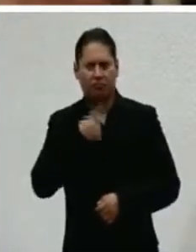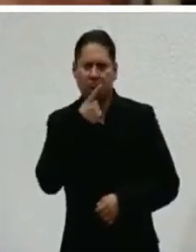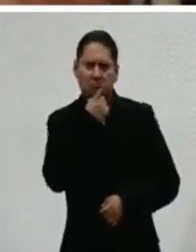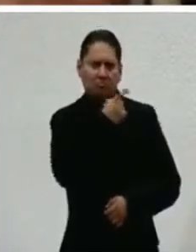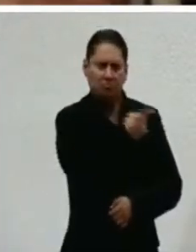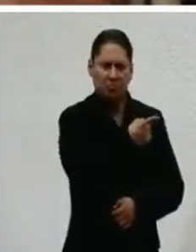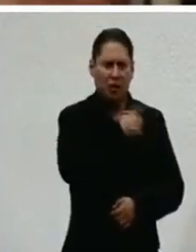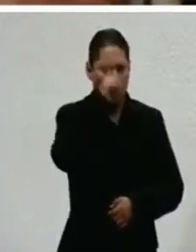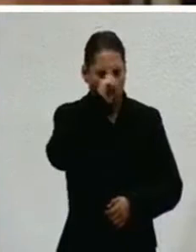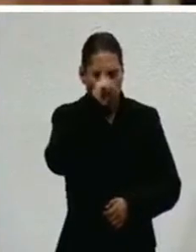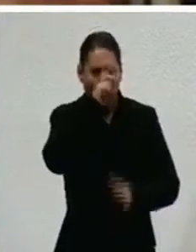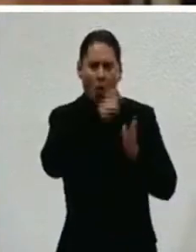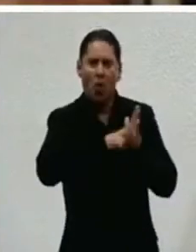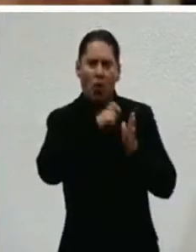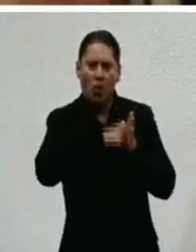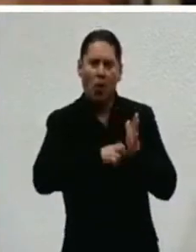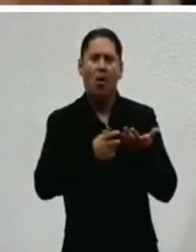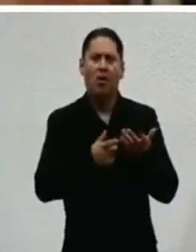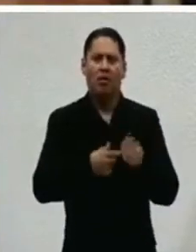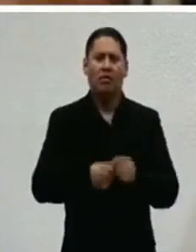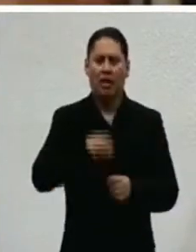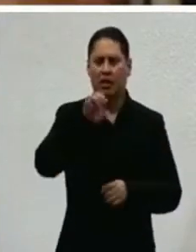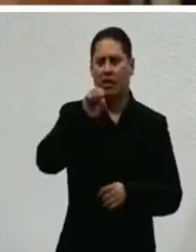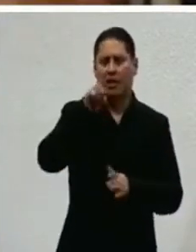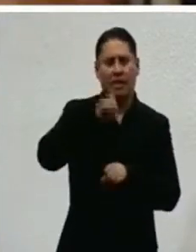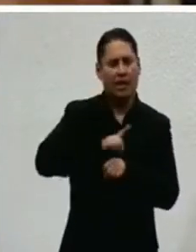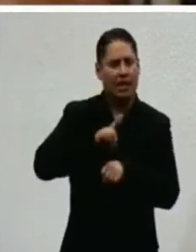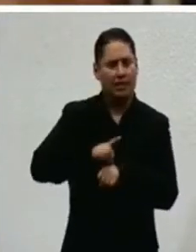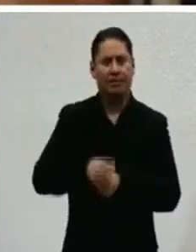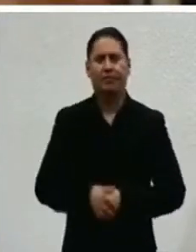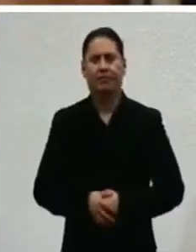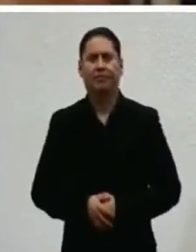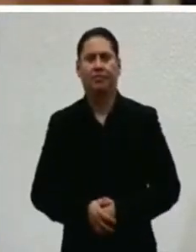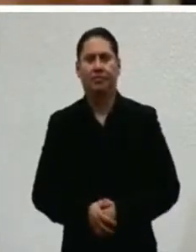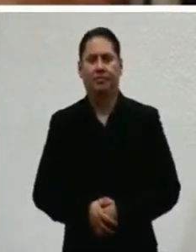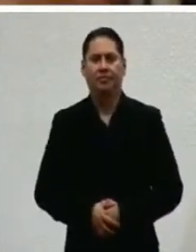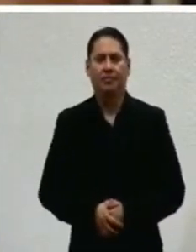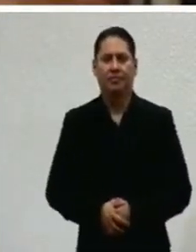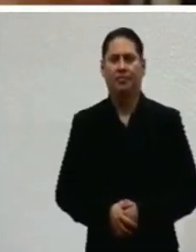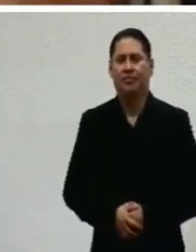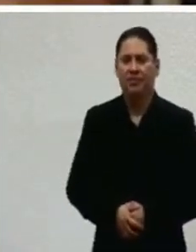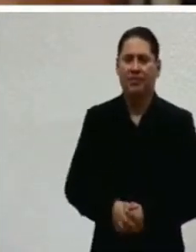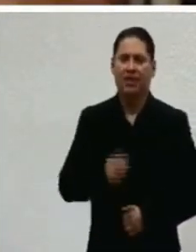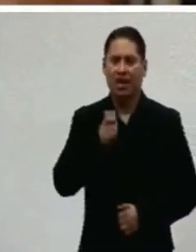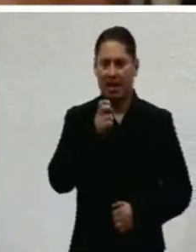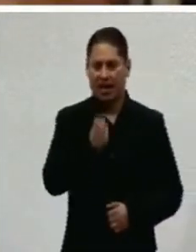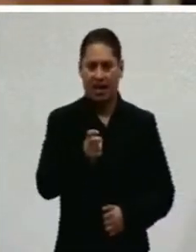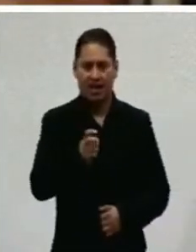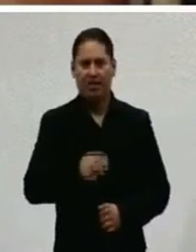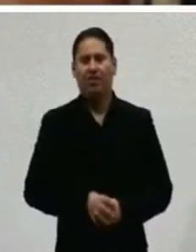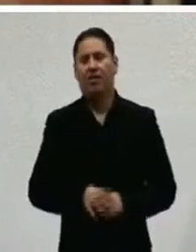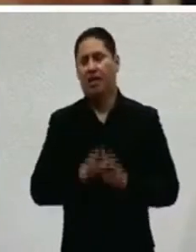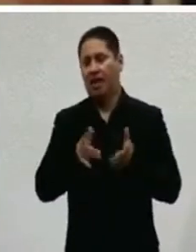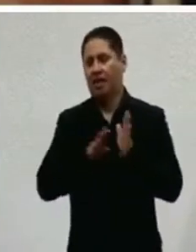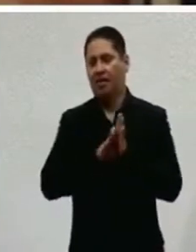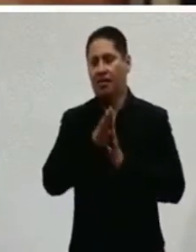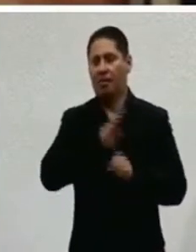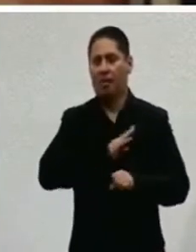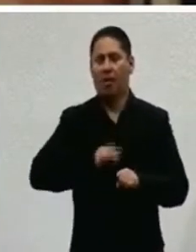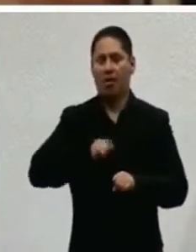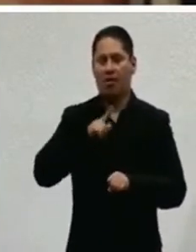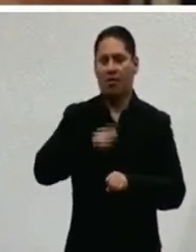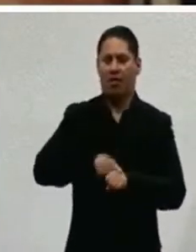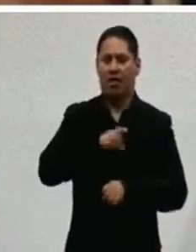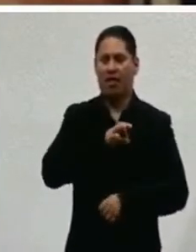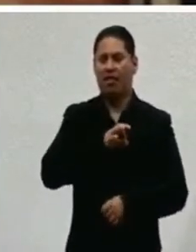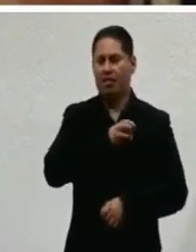cada ayuntamiento en función de su desarrollo municipal. Esto es así, ya que el desarrollo municipal debe